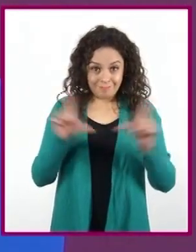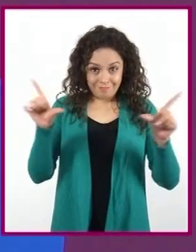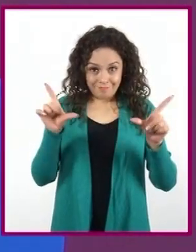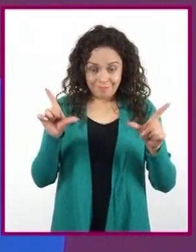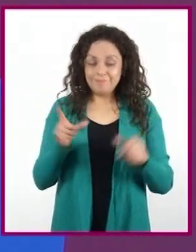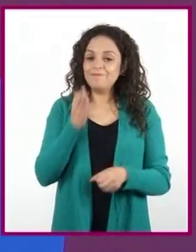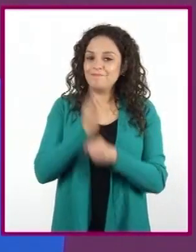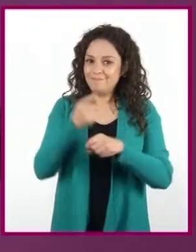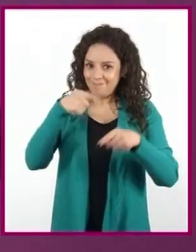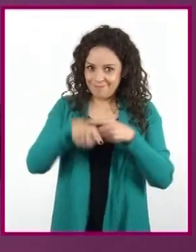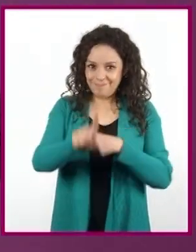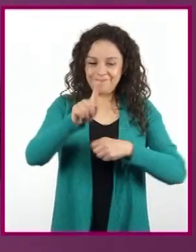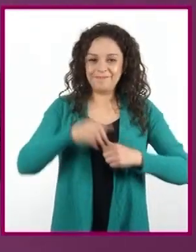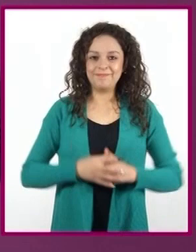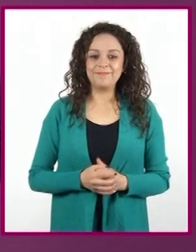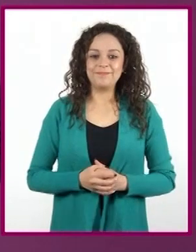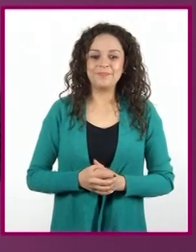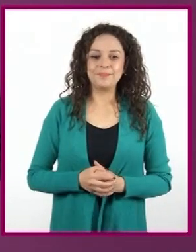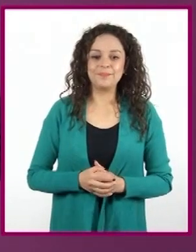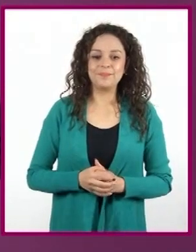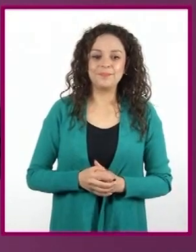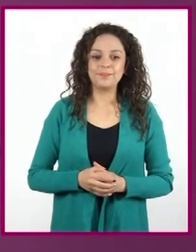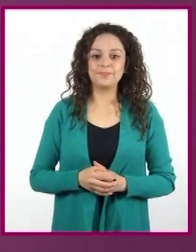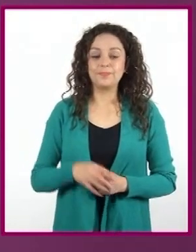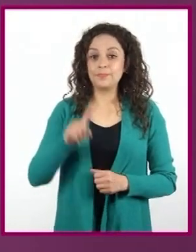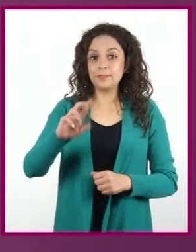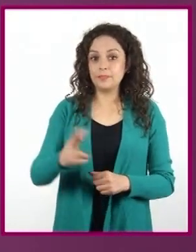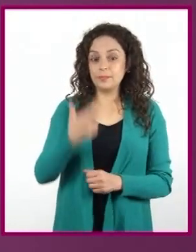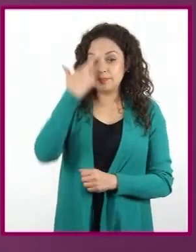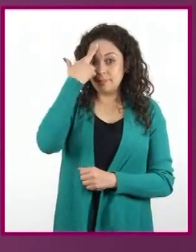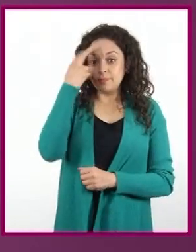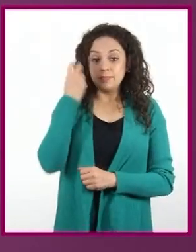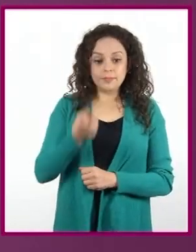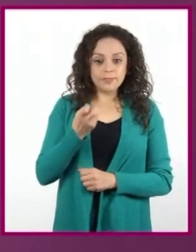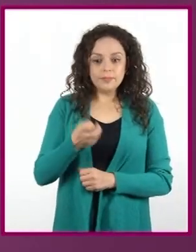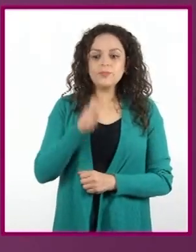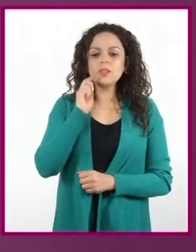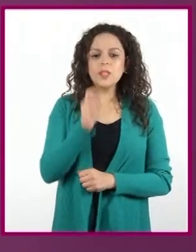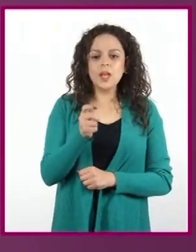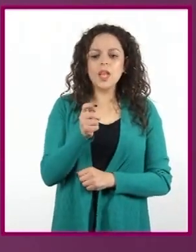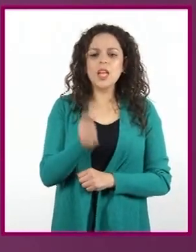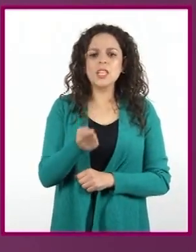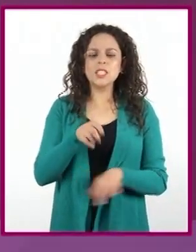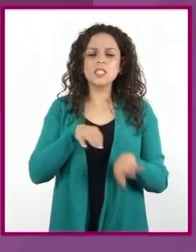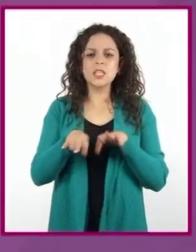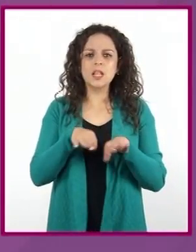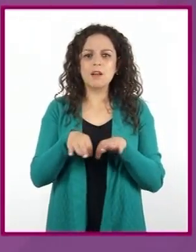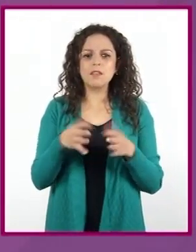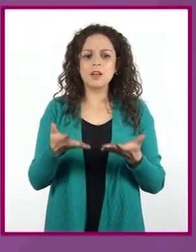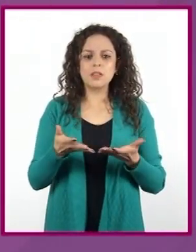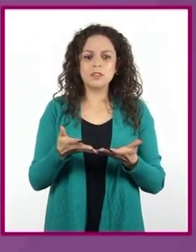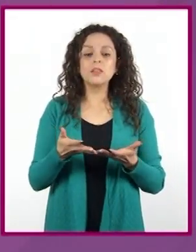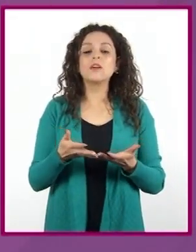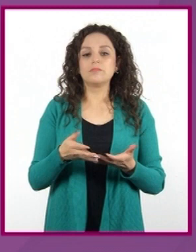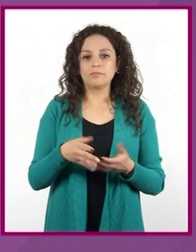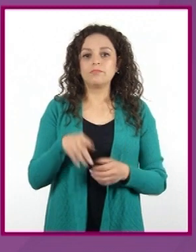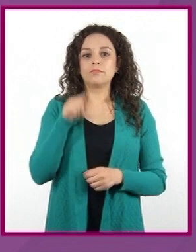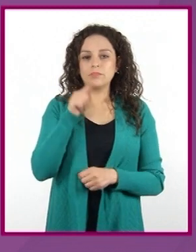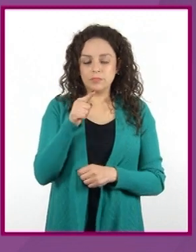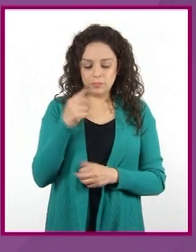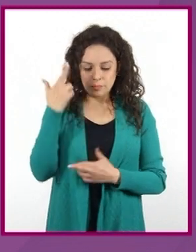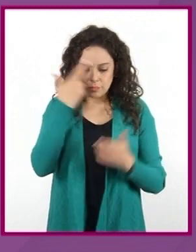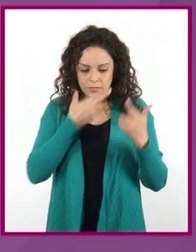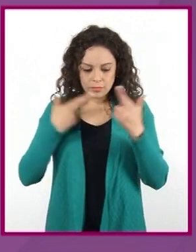pues iniciemos. Recordemos que en esta sesión trabajaremos con el aprendizaje esperado. Analiza